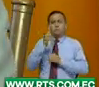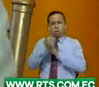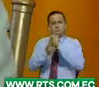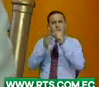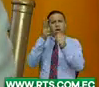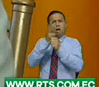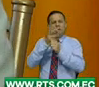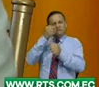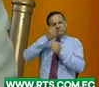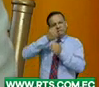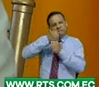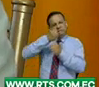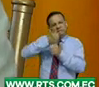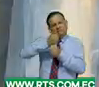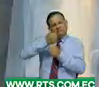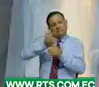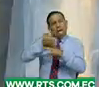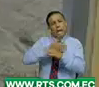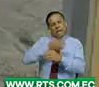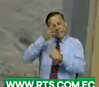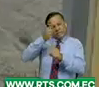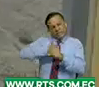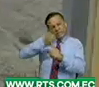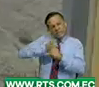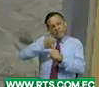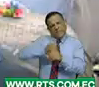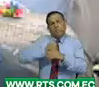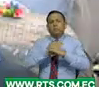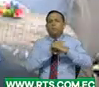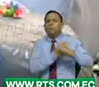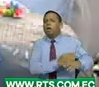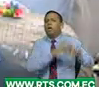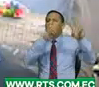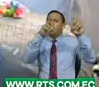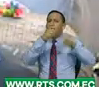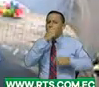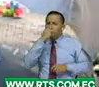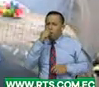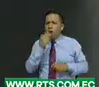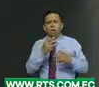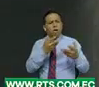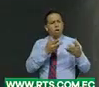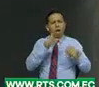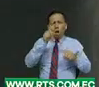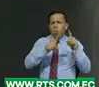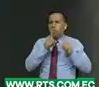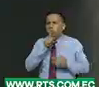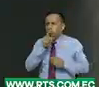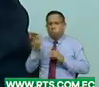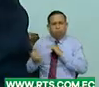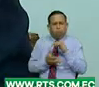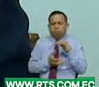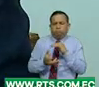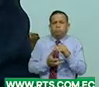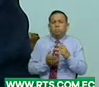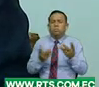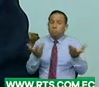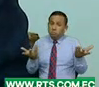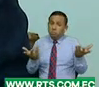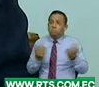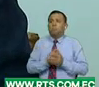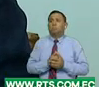3 años de trabajo una lucha de narcotráfico en la lucha contra contrabajo y contra lavado de anillos para fijar estándares